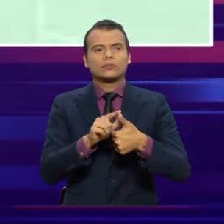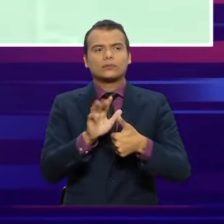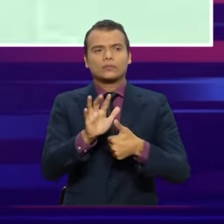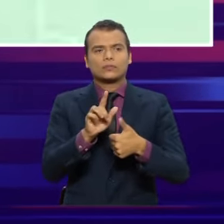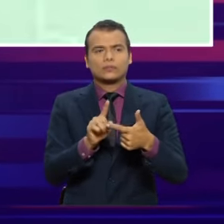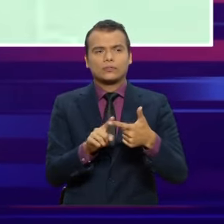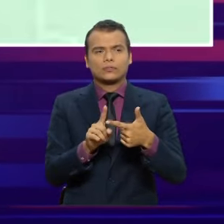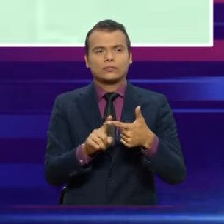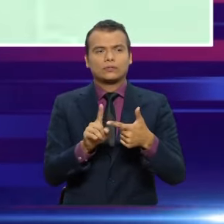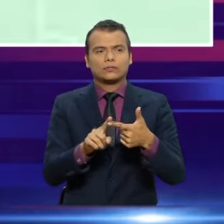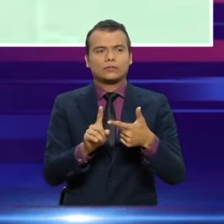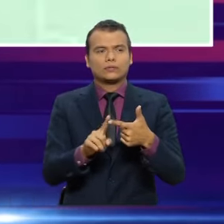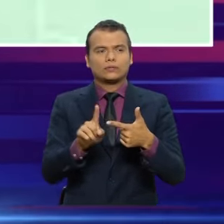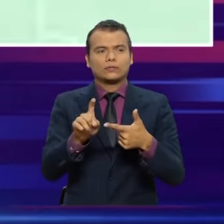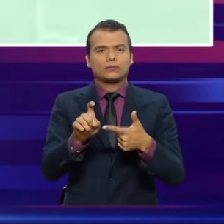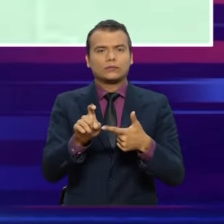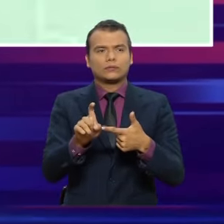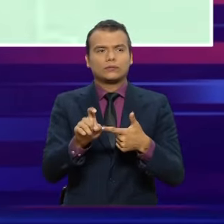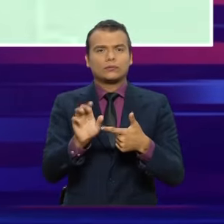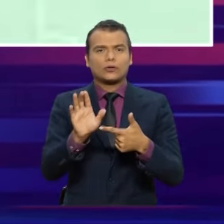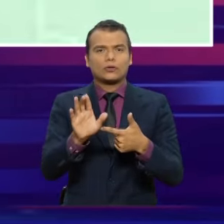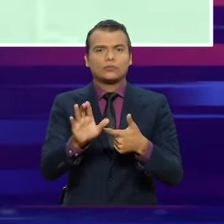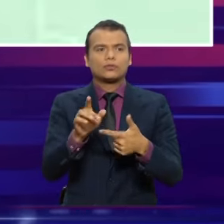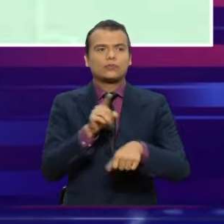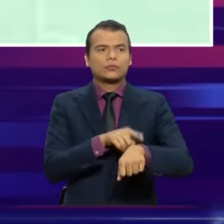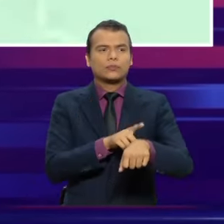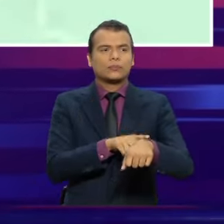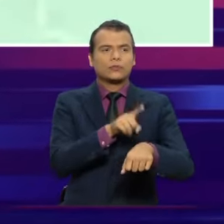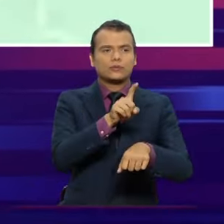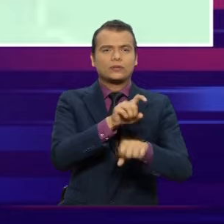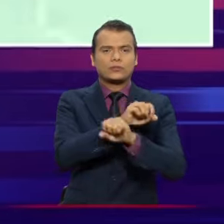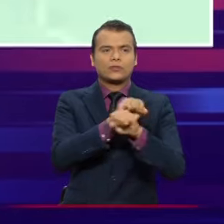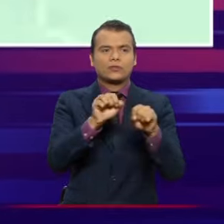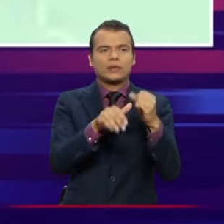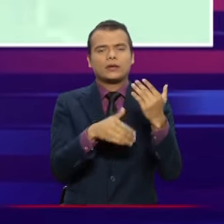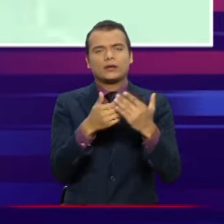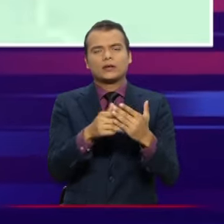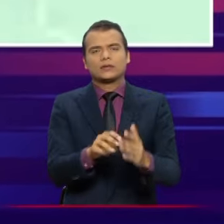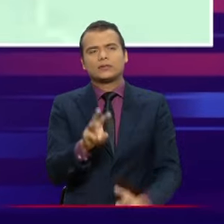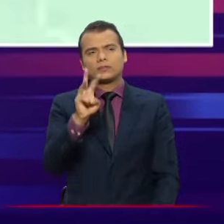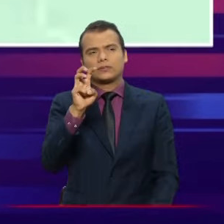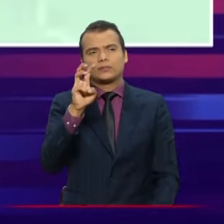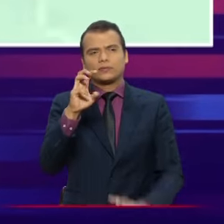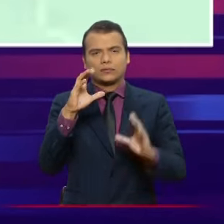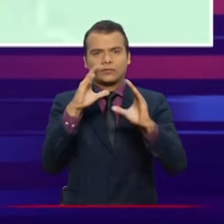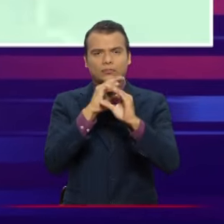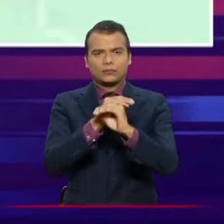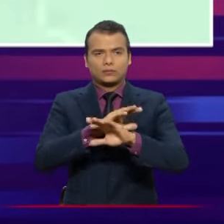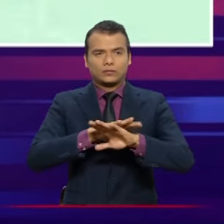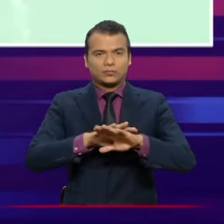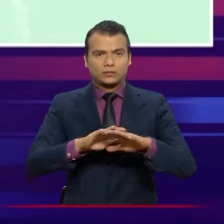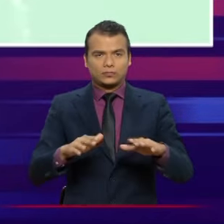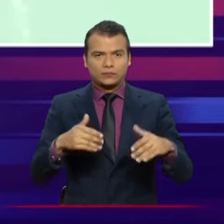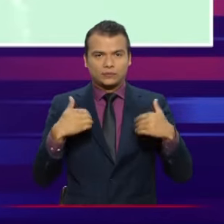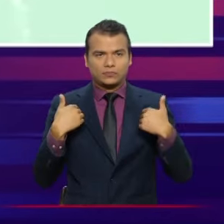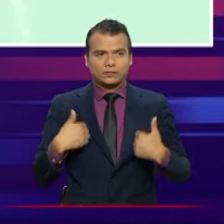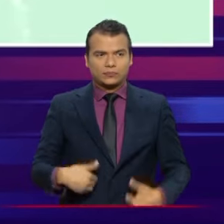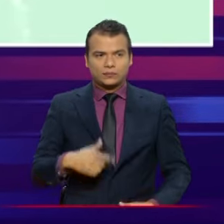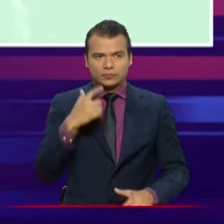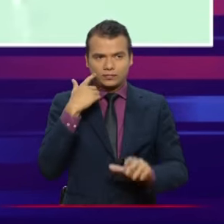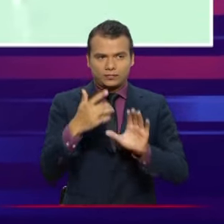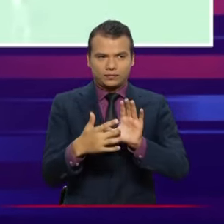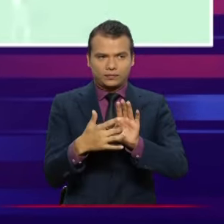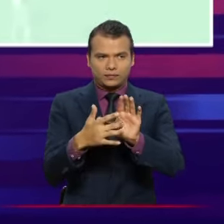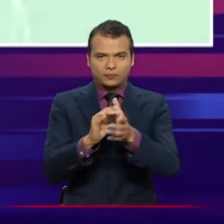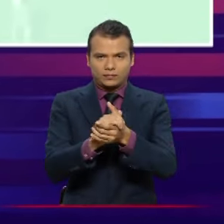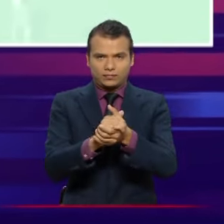para vehículos particulares entre las 6 de la mañana y 8 de la noche. Este es el reporte preliminar desde el Centro de Gestión. William Bermúdez de Vía, muy buenos